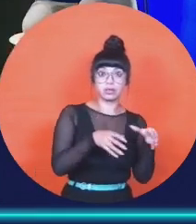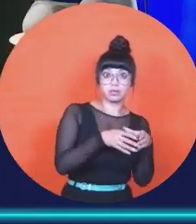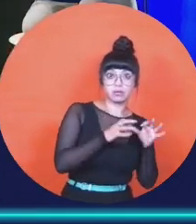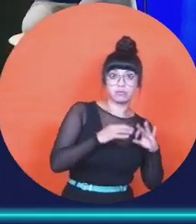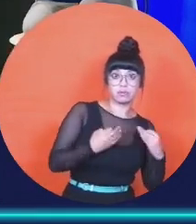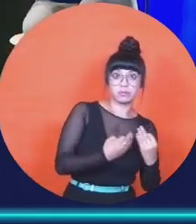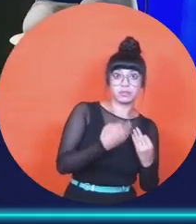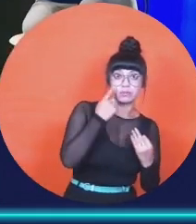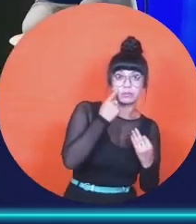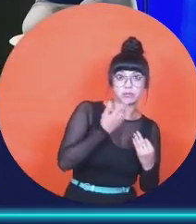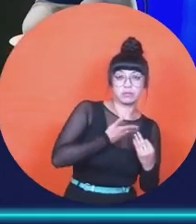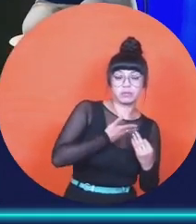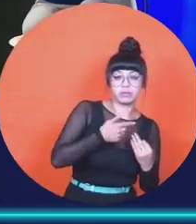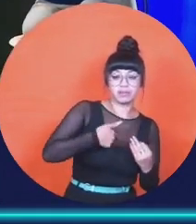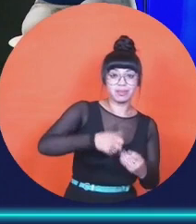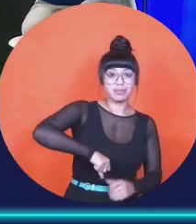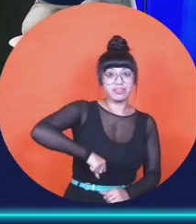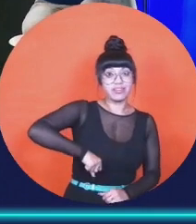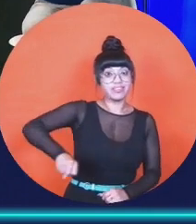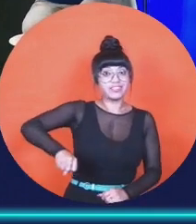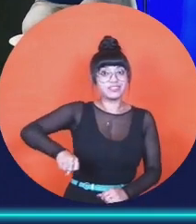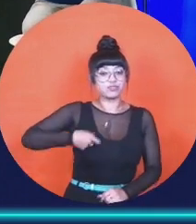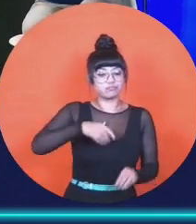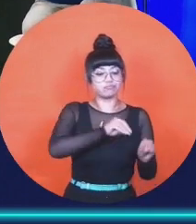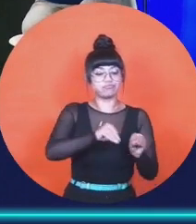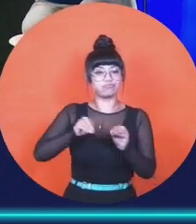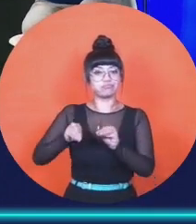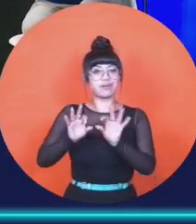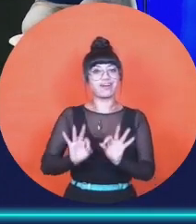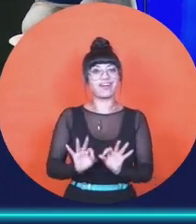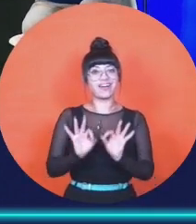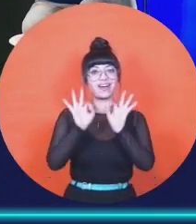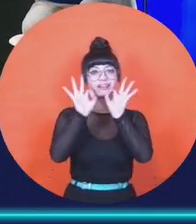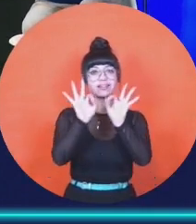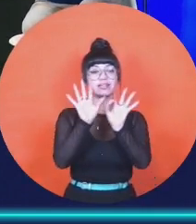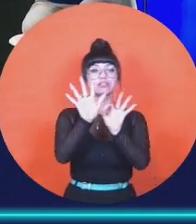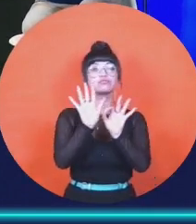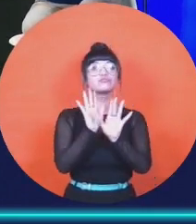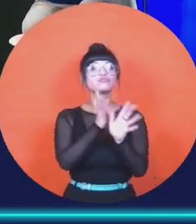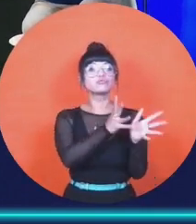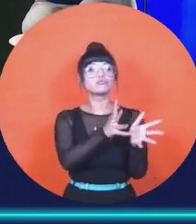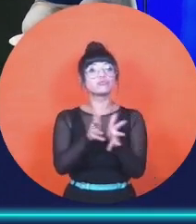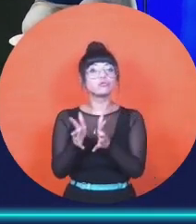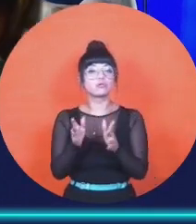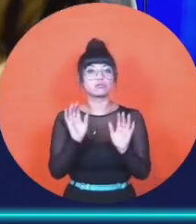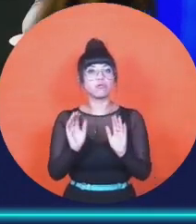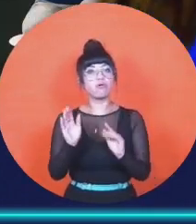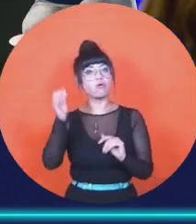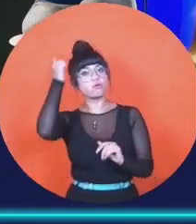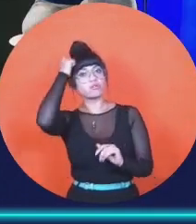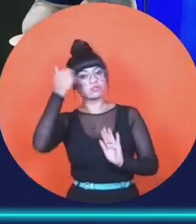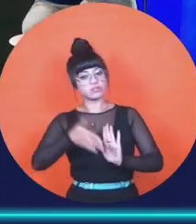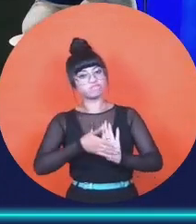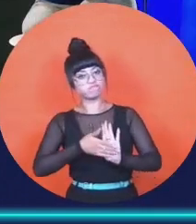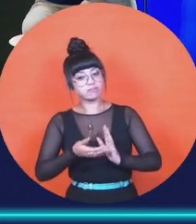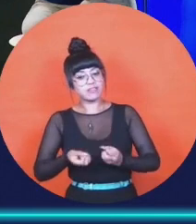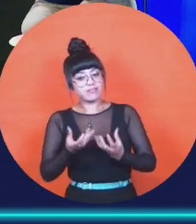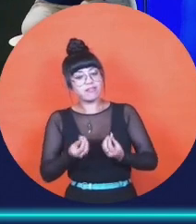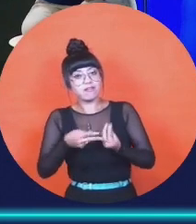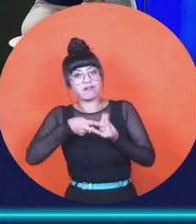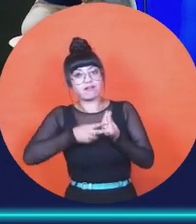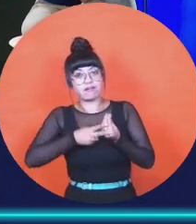tienen todo el derecho de exigir una mejor calidad, de exigir que los profesores argumenten mejor, que les den más herramientas.